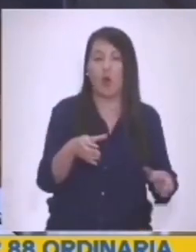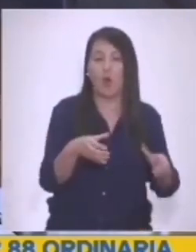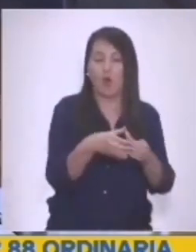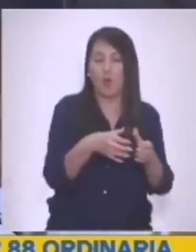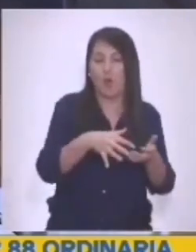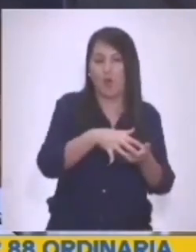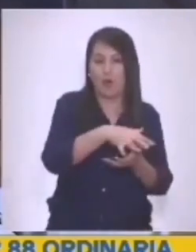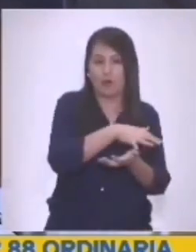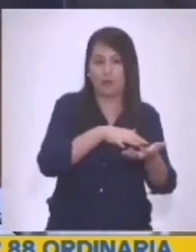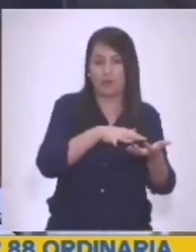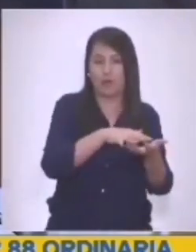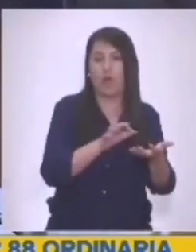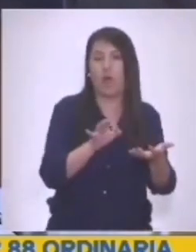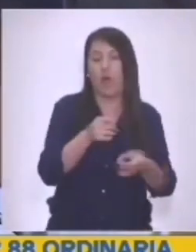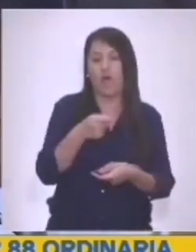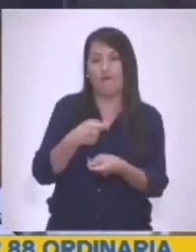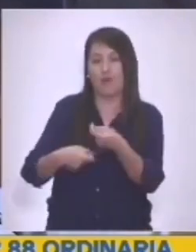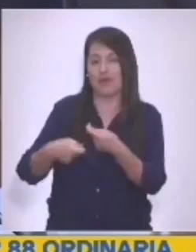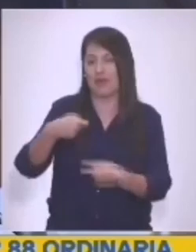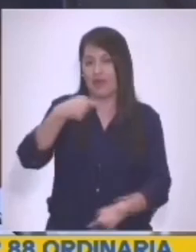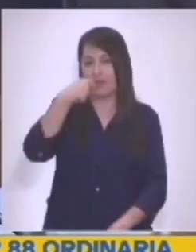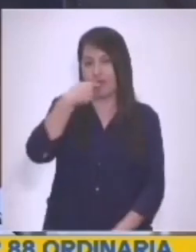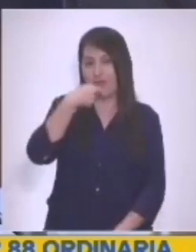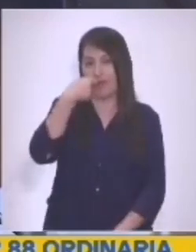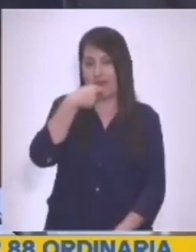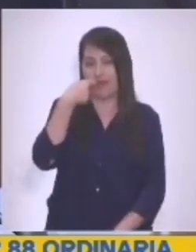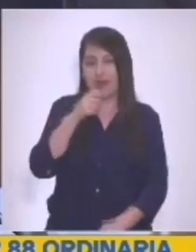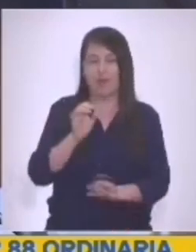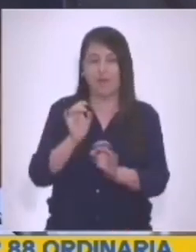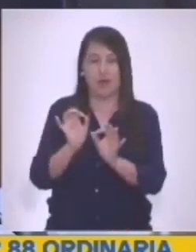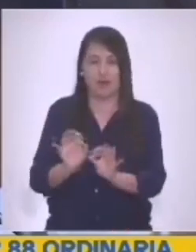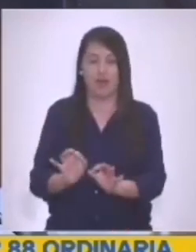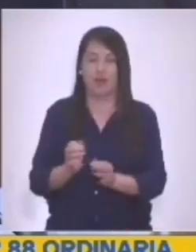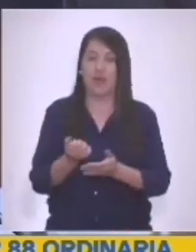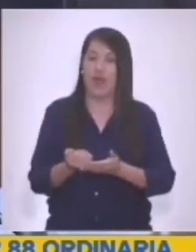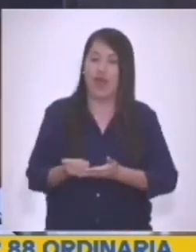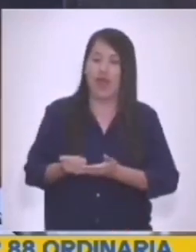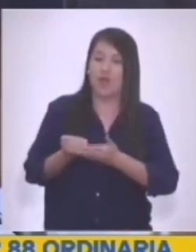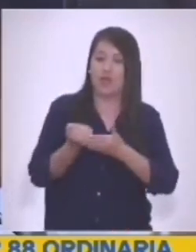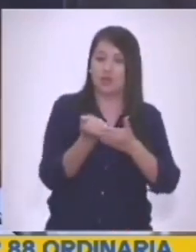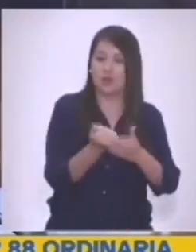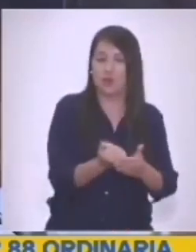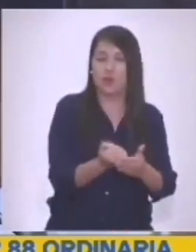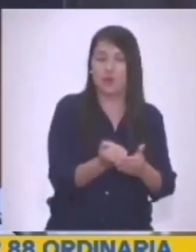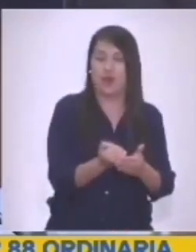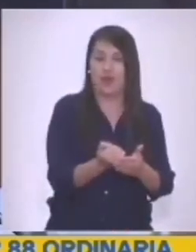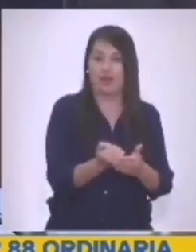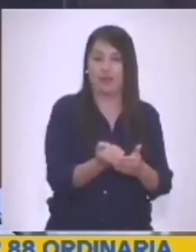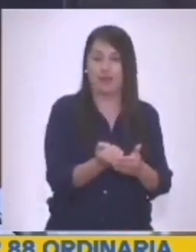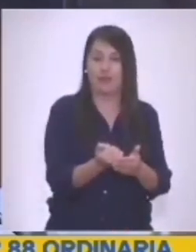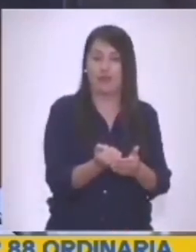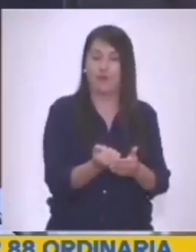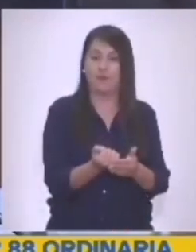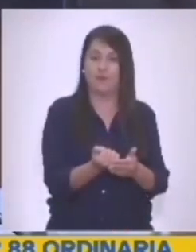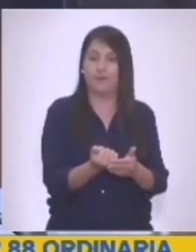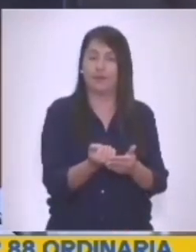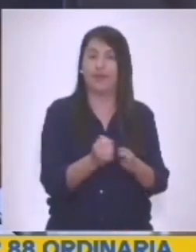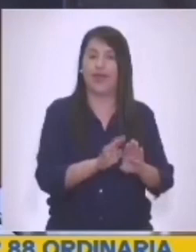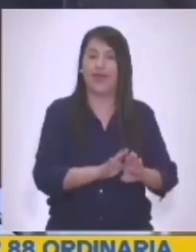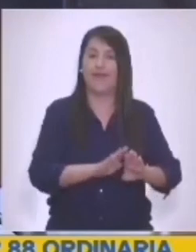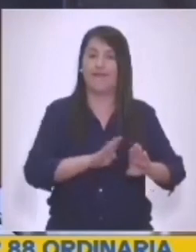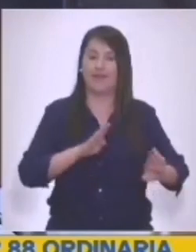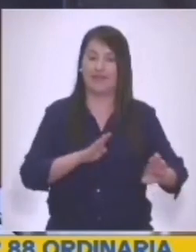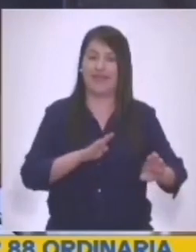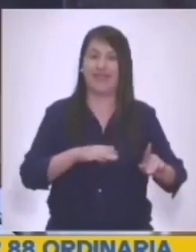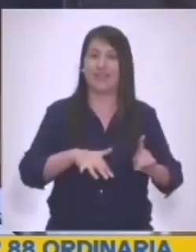organizado o con el narcotráfico por excelencia contribuyendo entonces a evitar la perpretación de